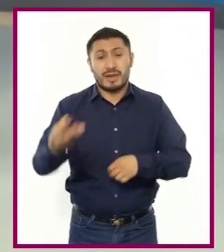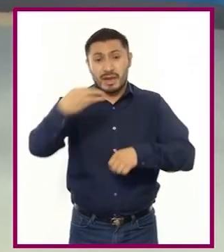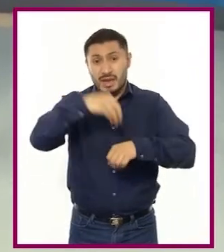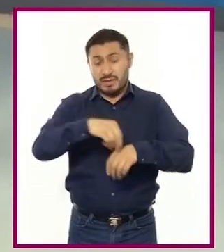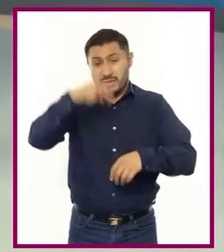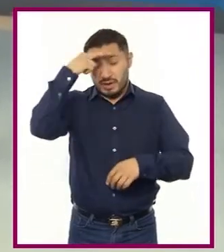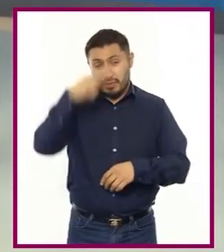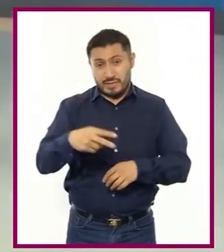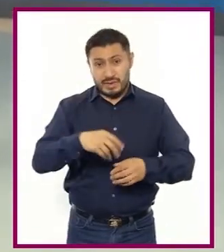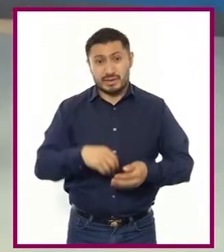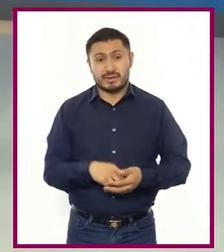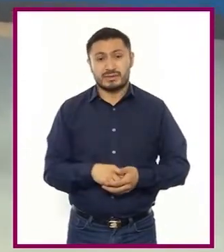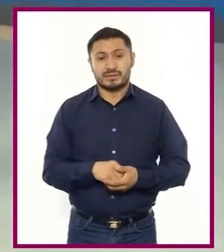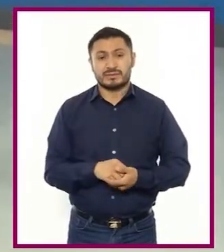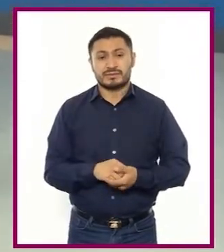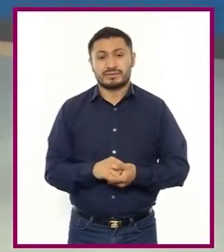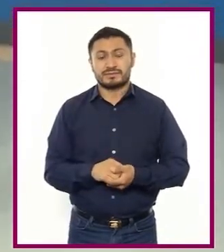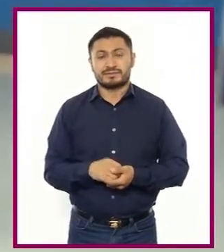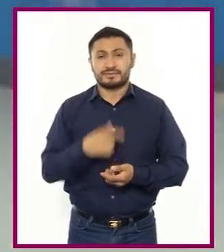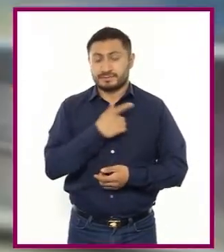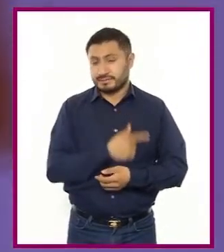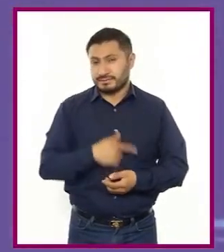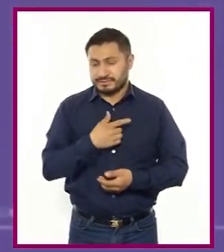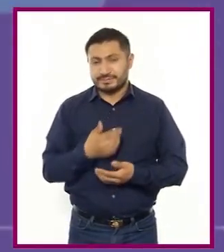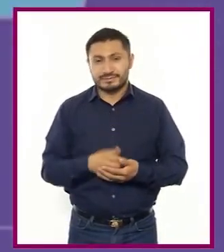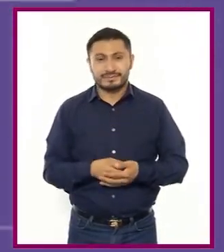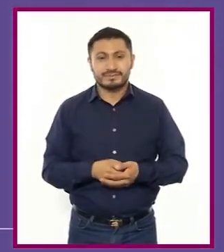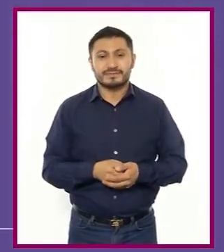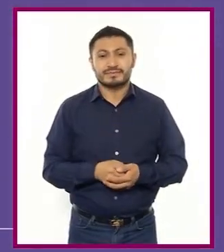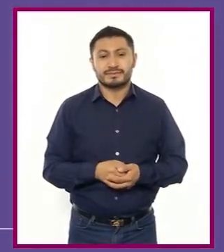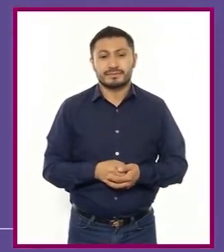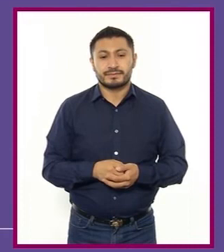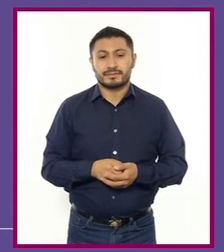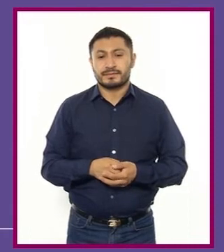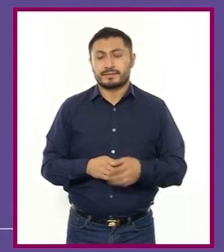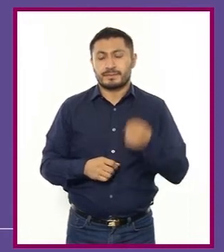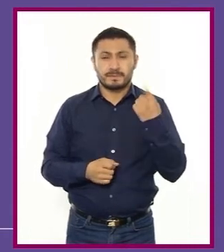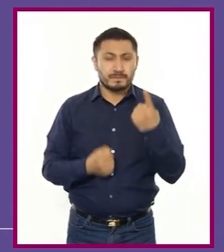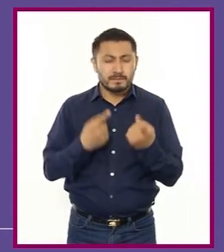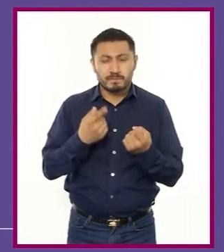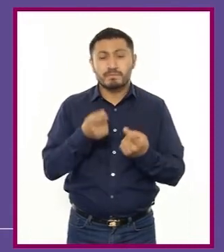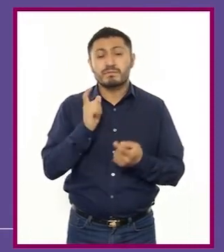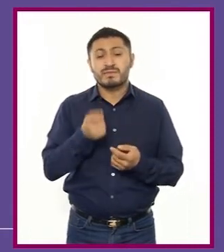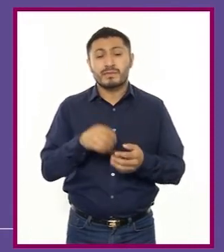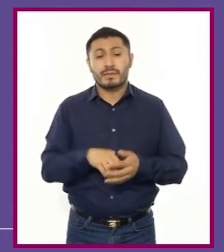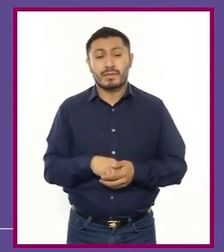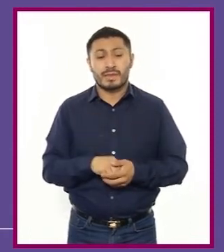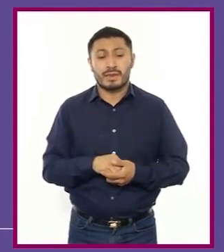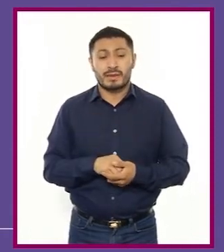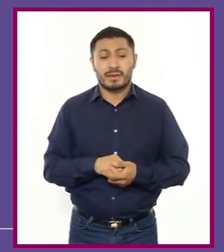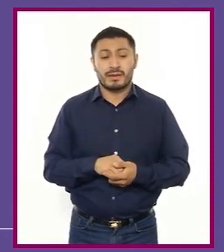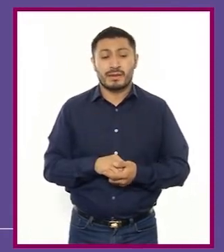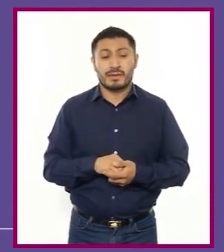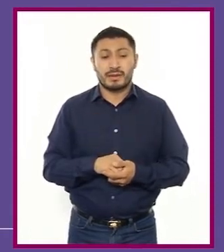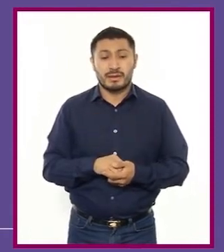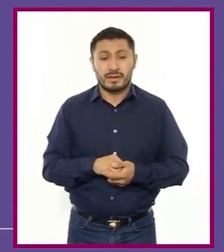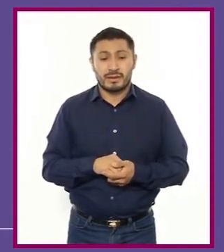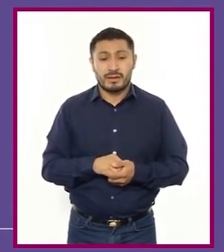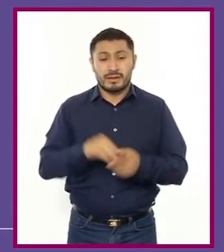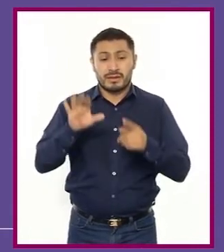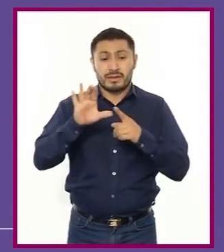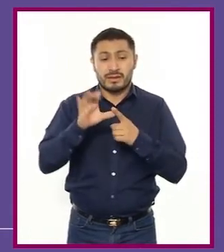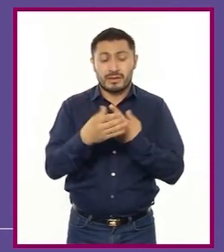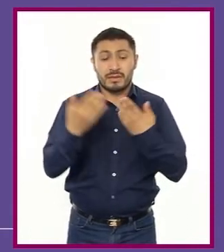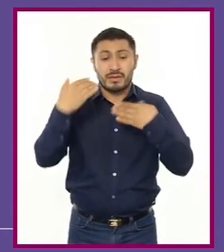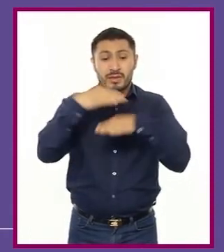implementado México? Con gusto, maestro. Algunos otros son: Convenio sobre la prohibición